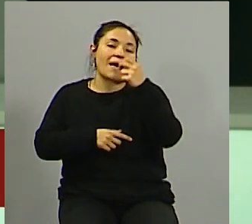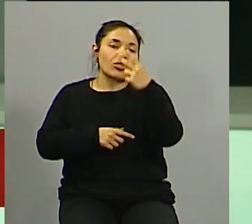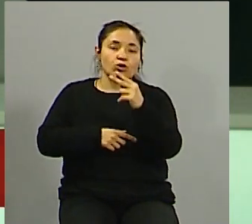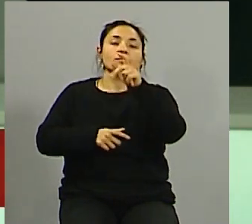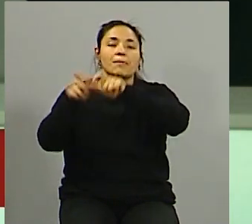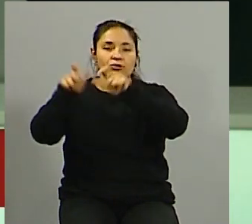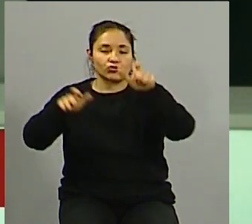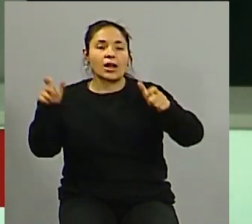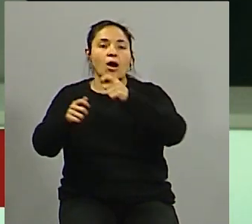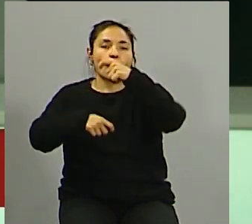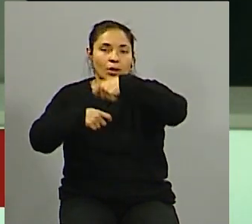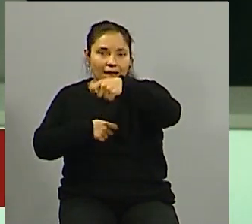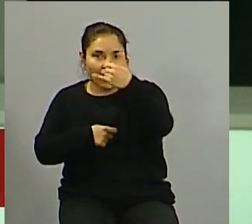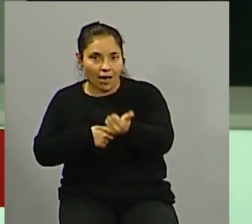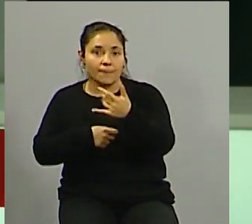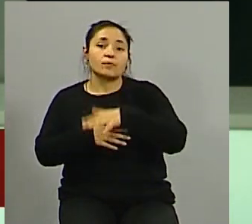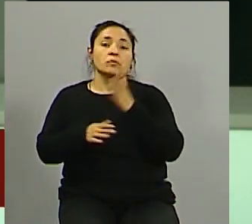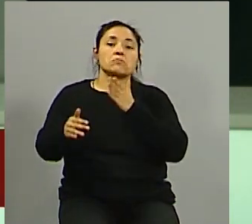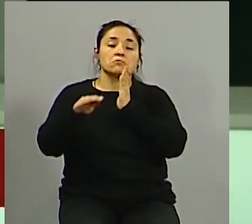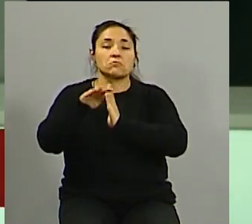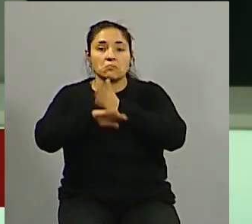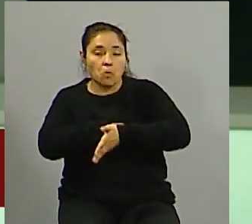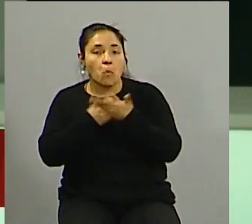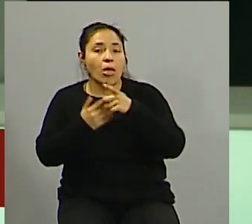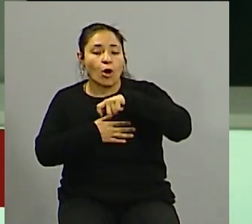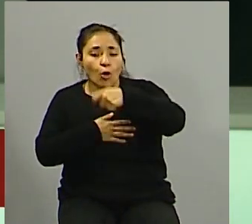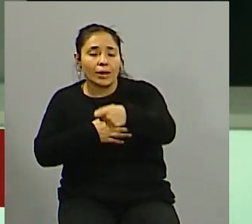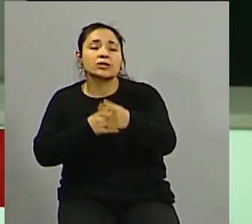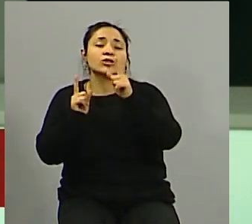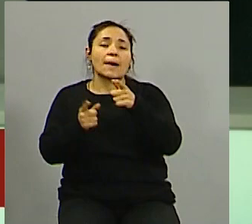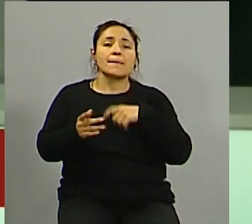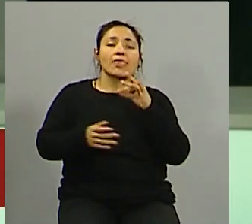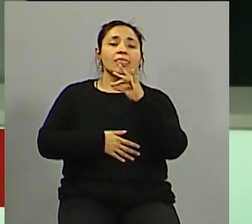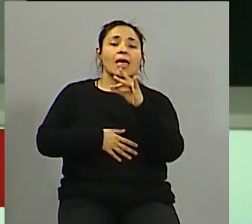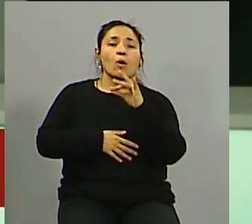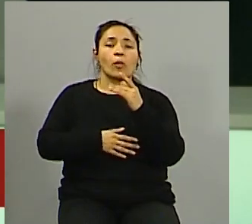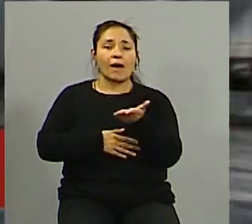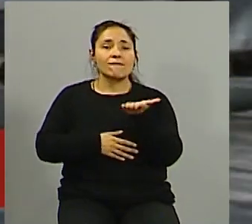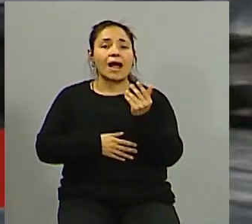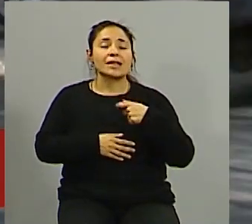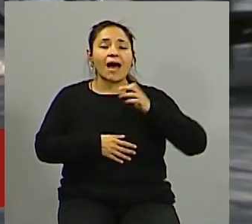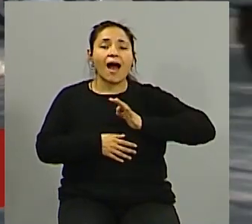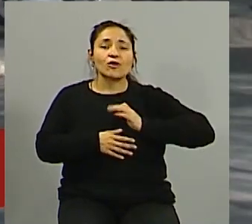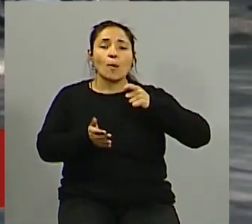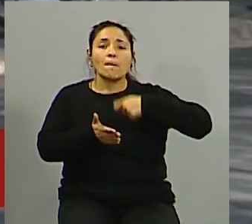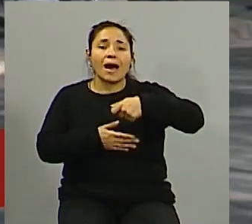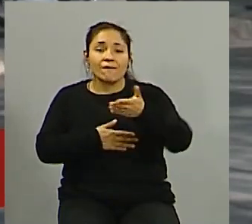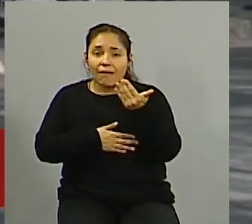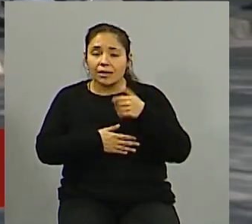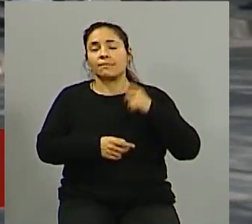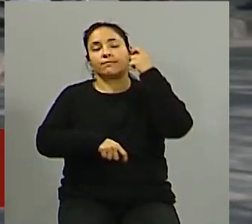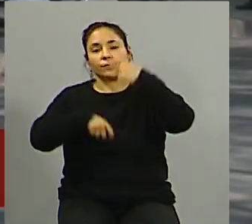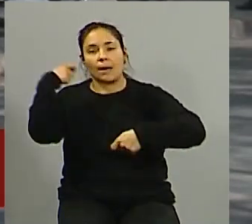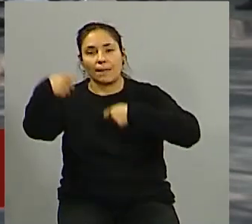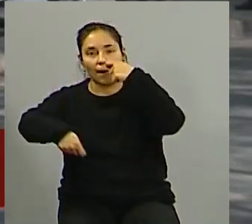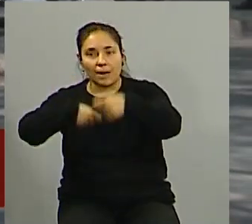faltaron para completar los 30 que exige la ley. Y por otro lado, lo que deja en evidencia es que la mayoría de los adultos mayores en Argentina estaban